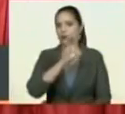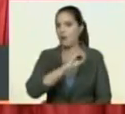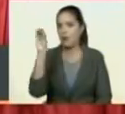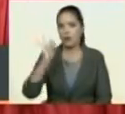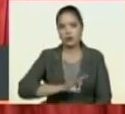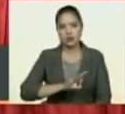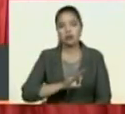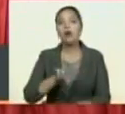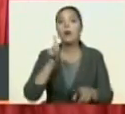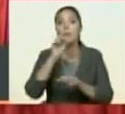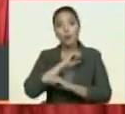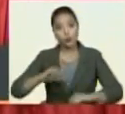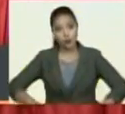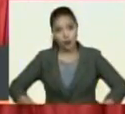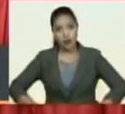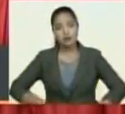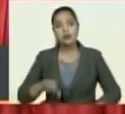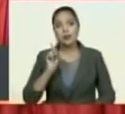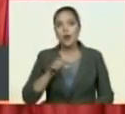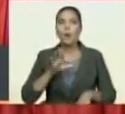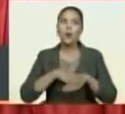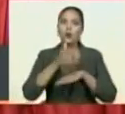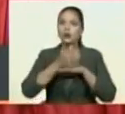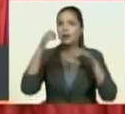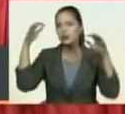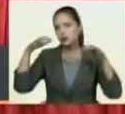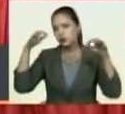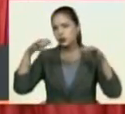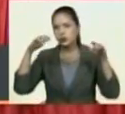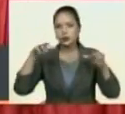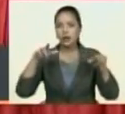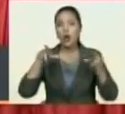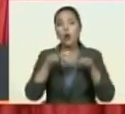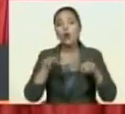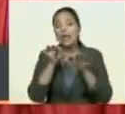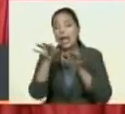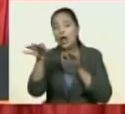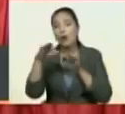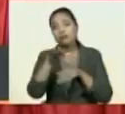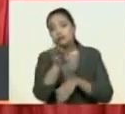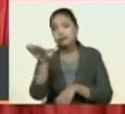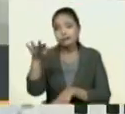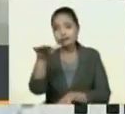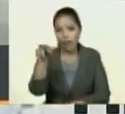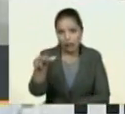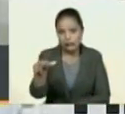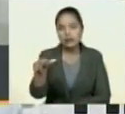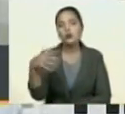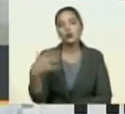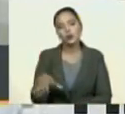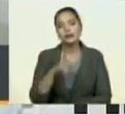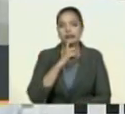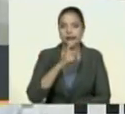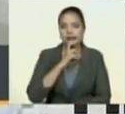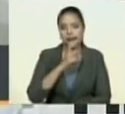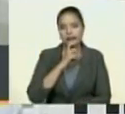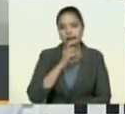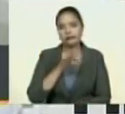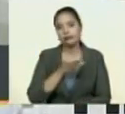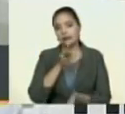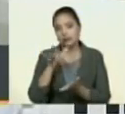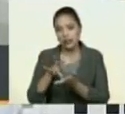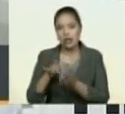que Portuguesa, que por razones también climáticas hacia las zonas más montañosas se nos puso un poquito